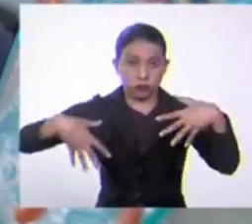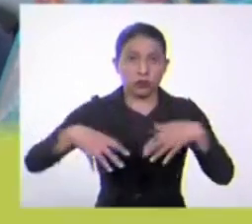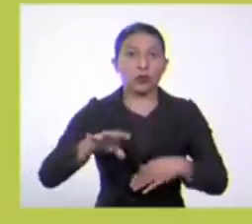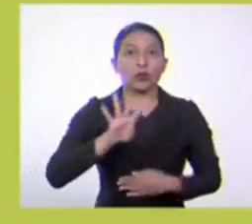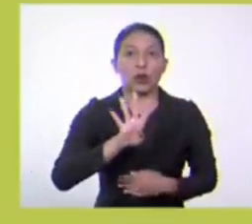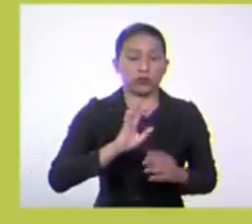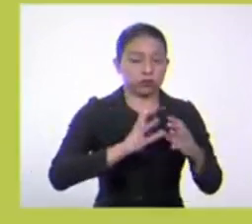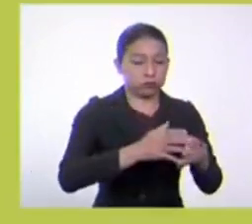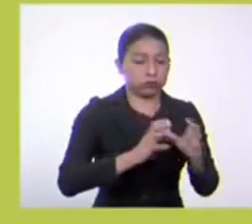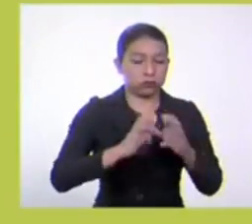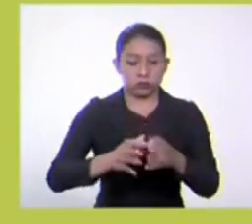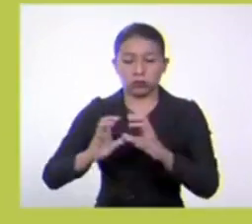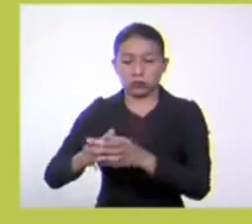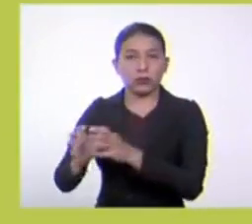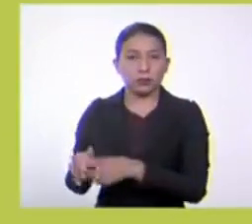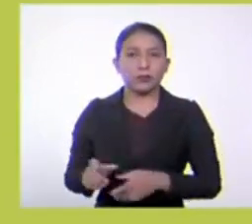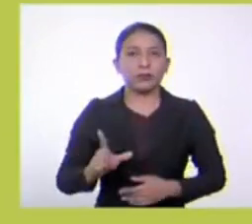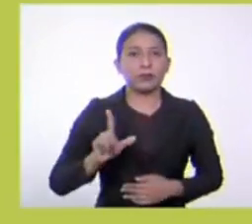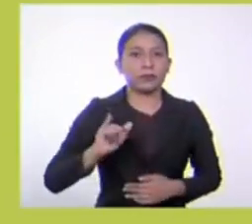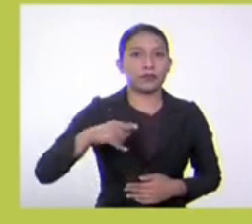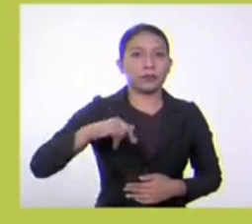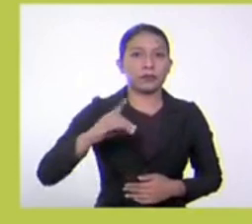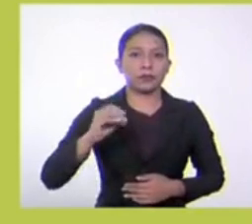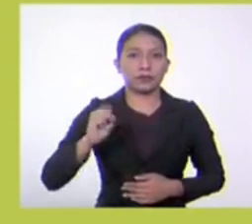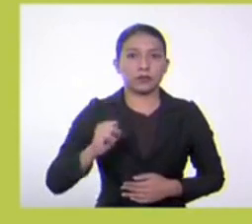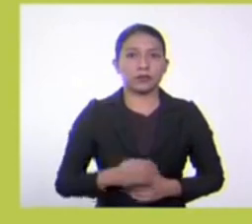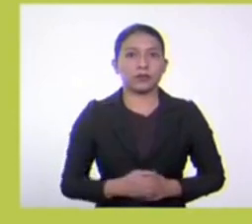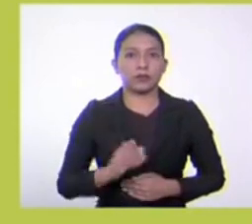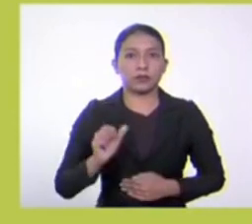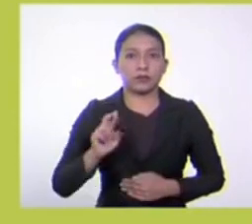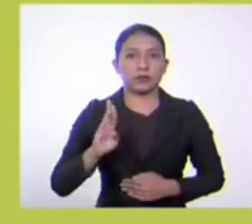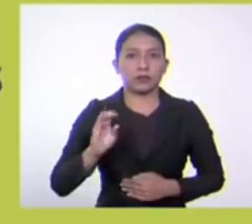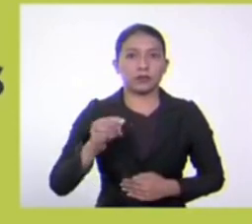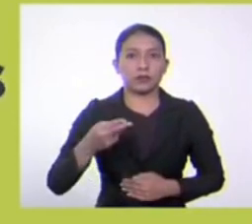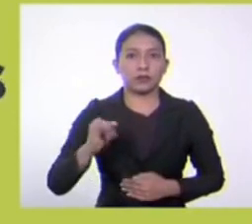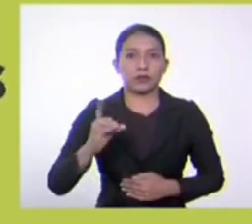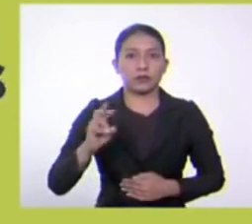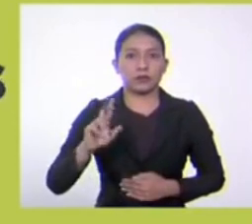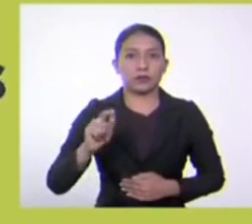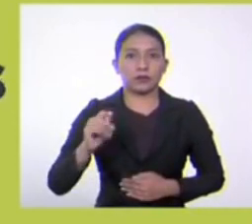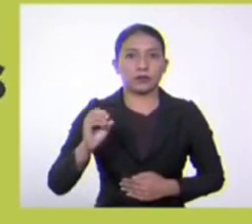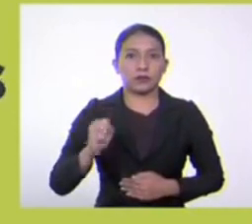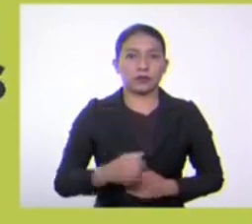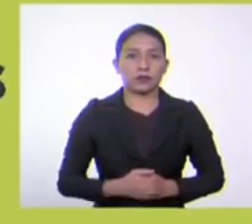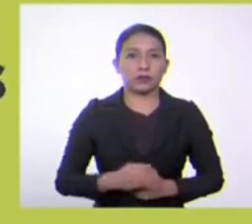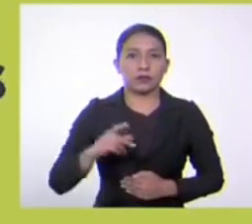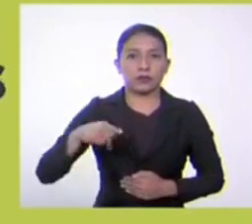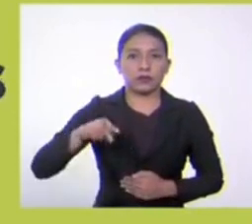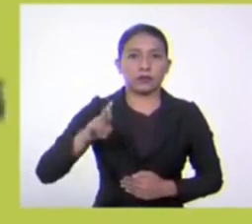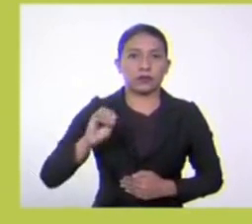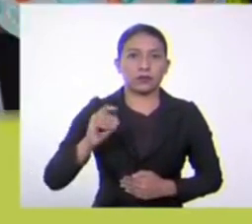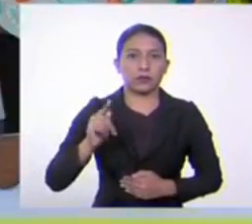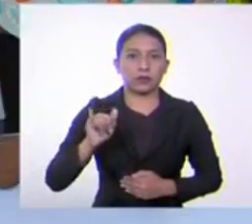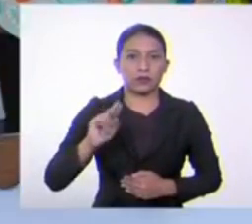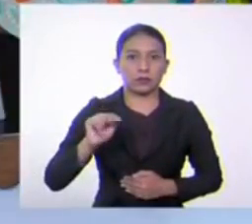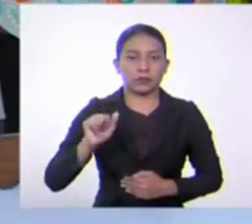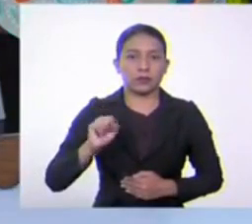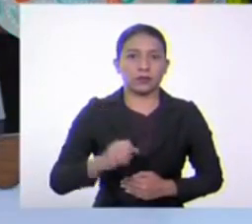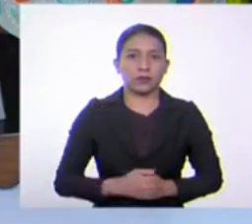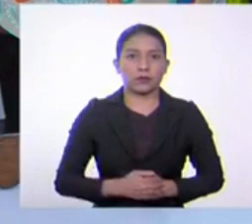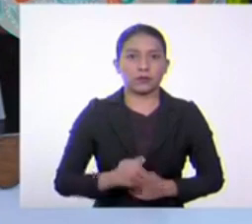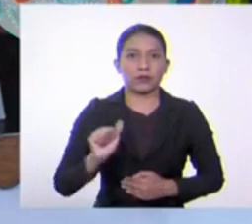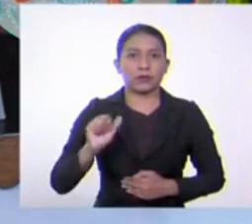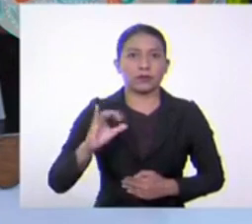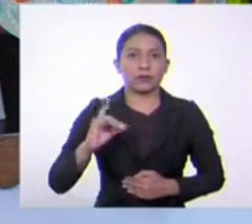grupos: lípidos, carbohidratos, proteínas y ácidos nucleicos. Los